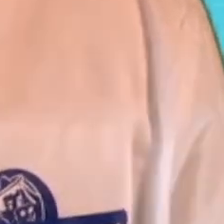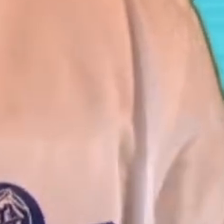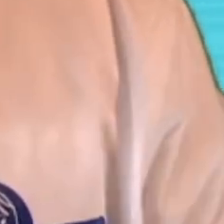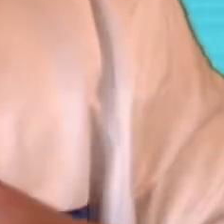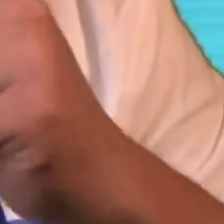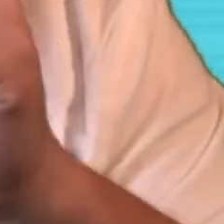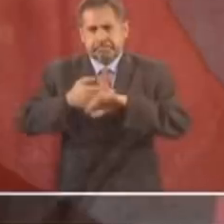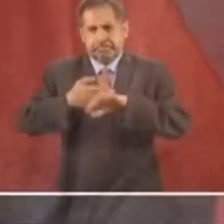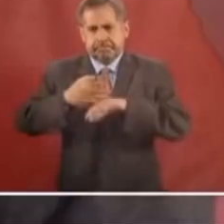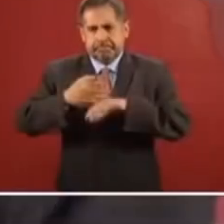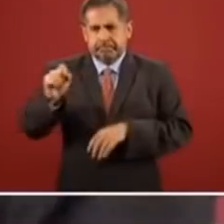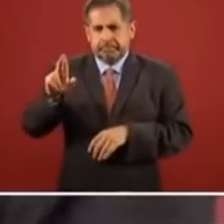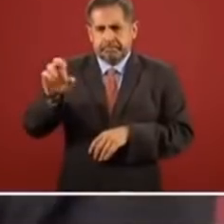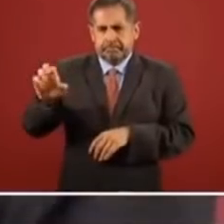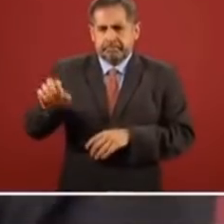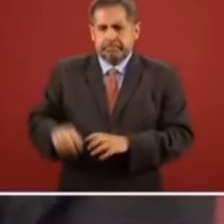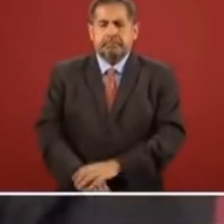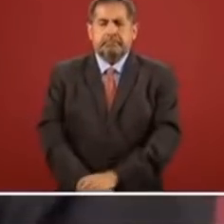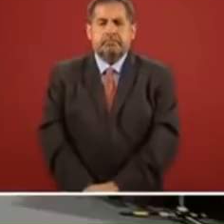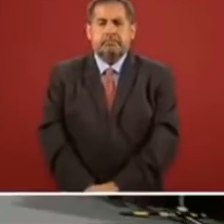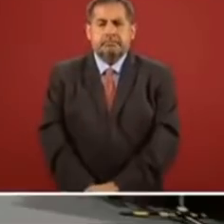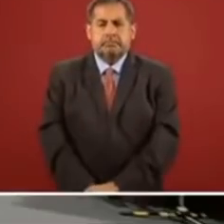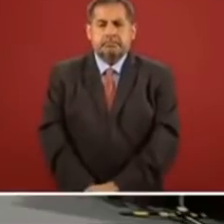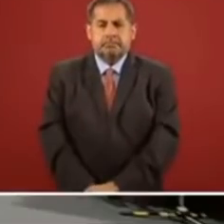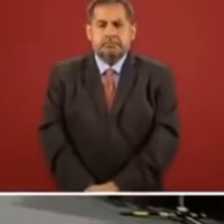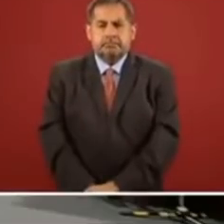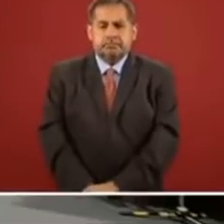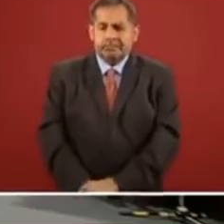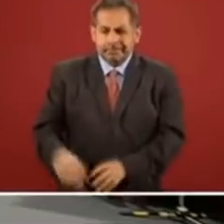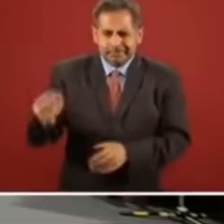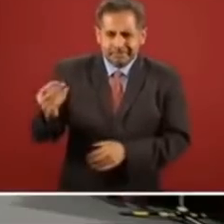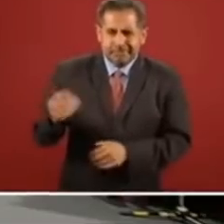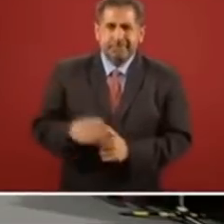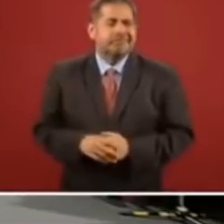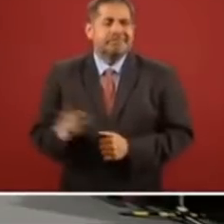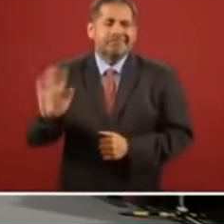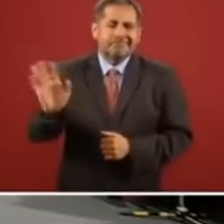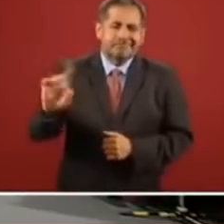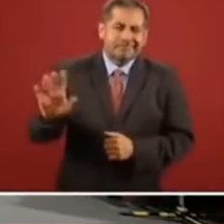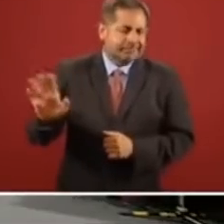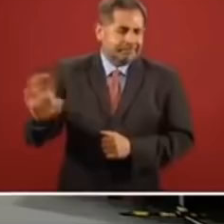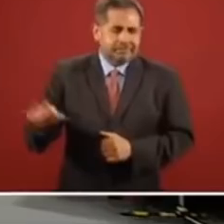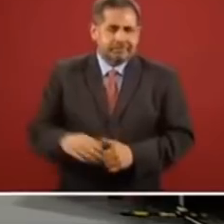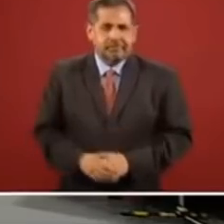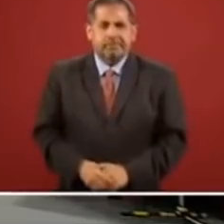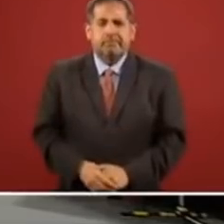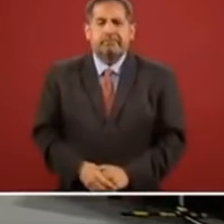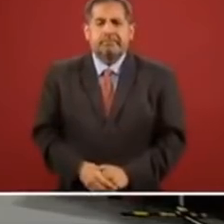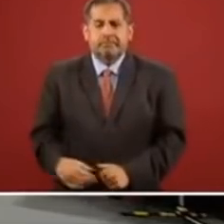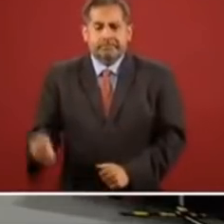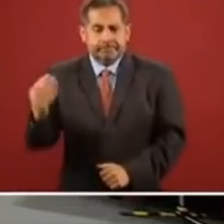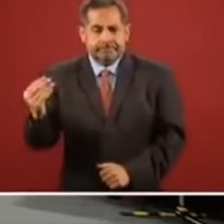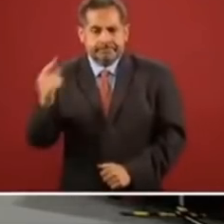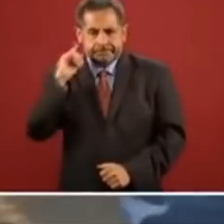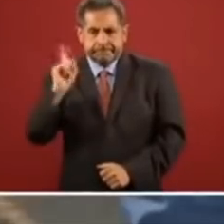dijo fue esto. Insultos de Quiroga, de puto Quiroga. No, eso... Es un delegado también. Es que es vocero, es un